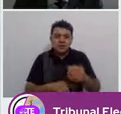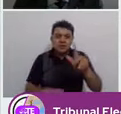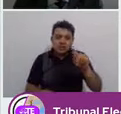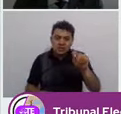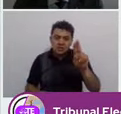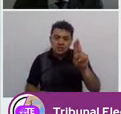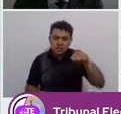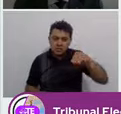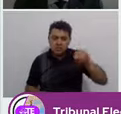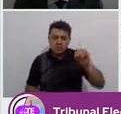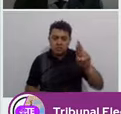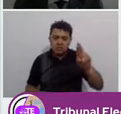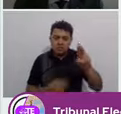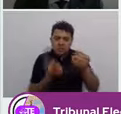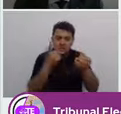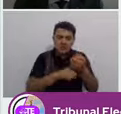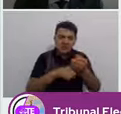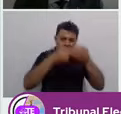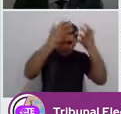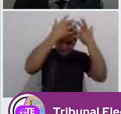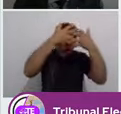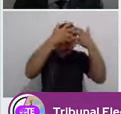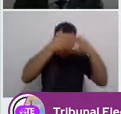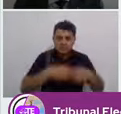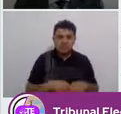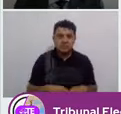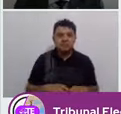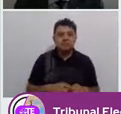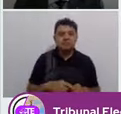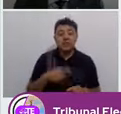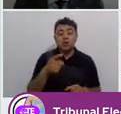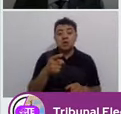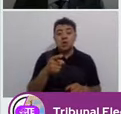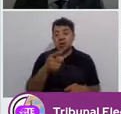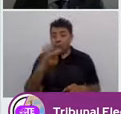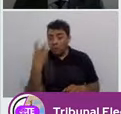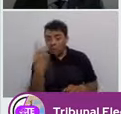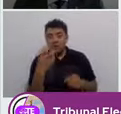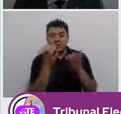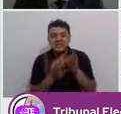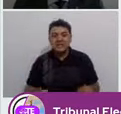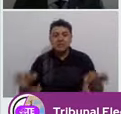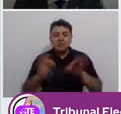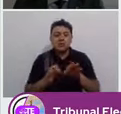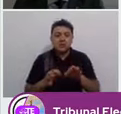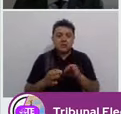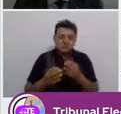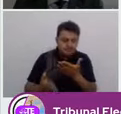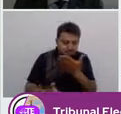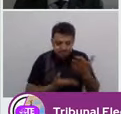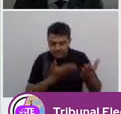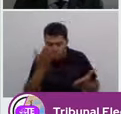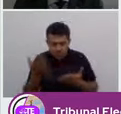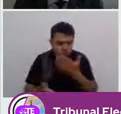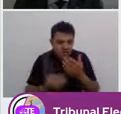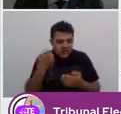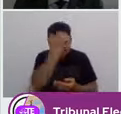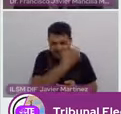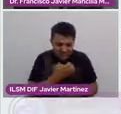nivel del cerebro, ¿sí? Esta es la importancia que tienen los estudios de imagen. Cuando tenemos esta asimetría auditiva,